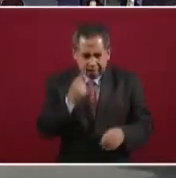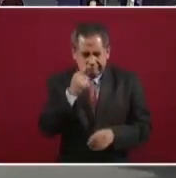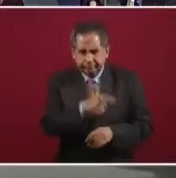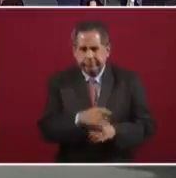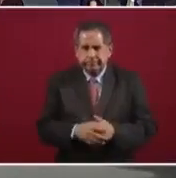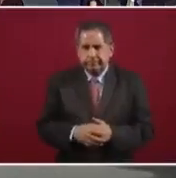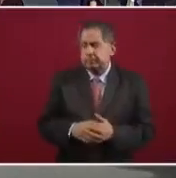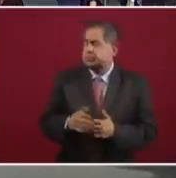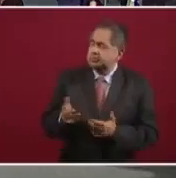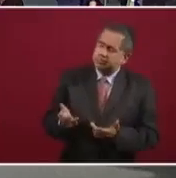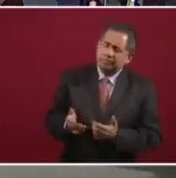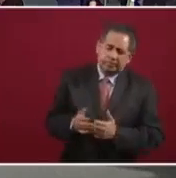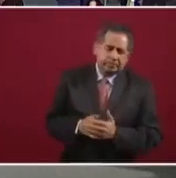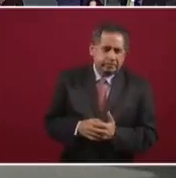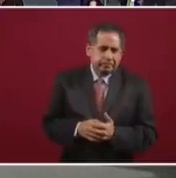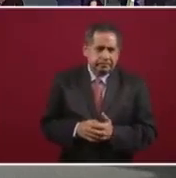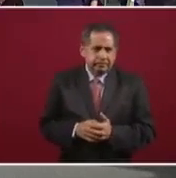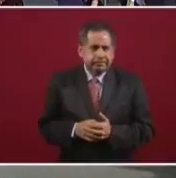Es que sí,